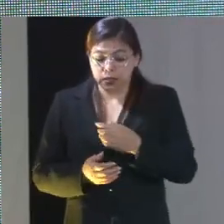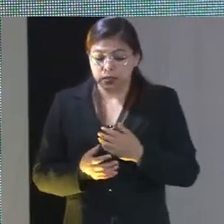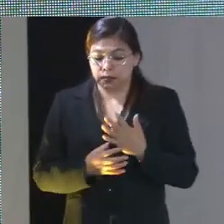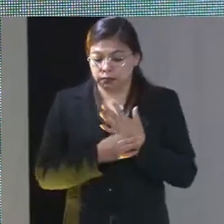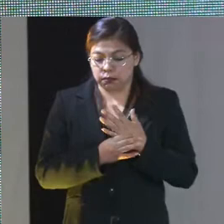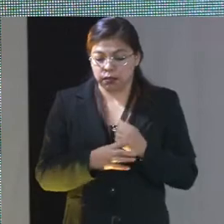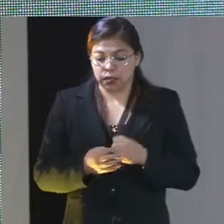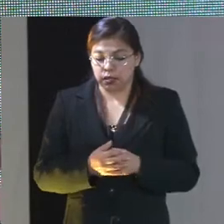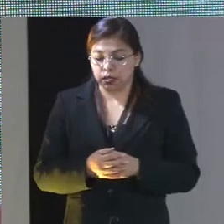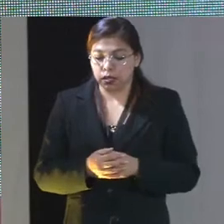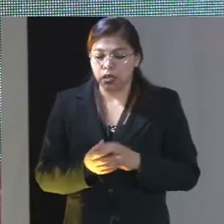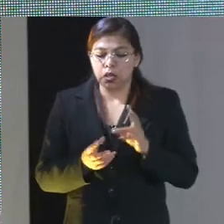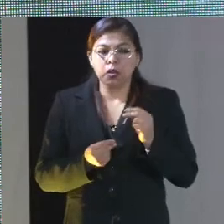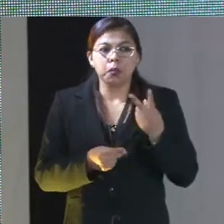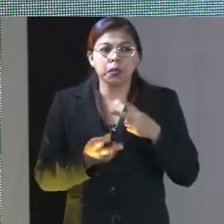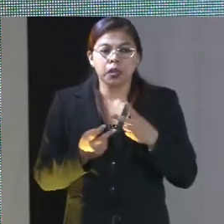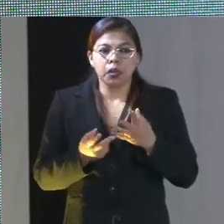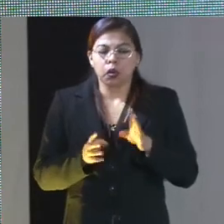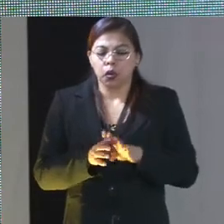cito,